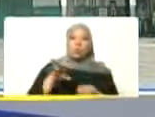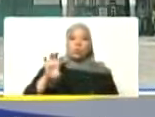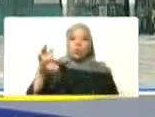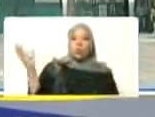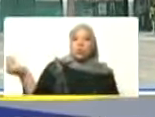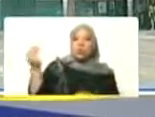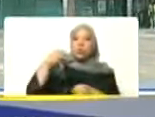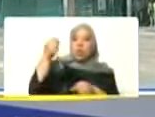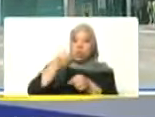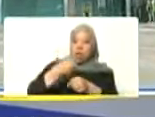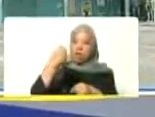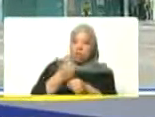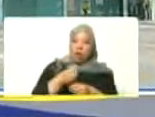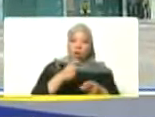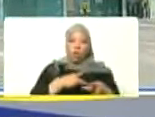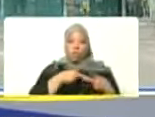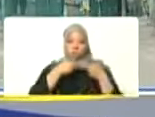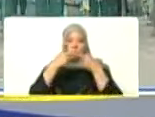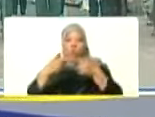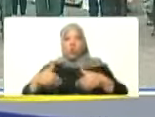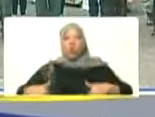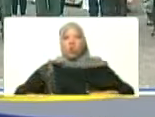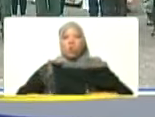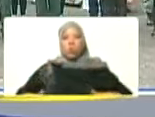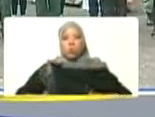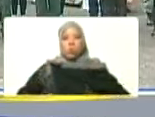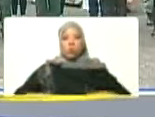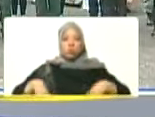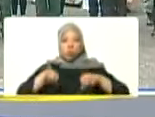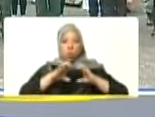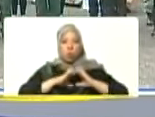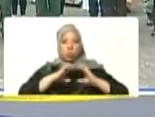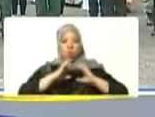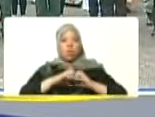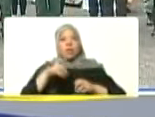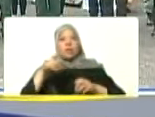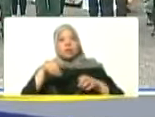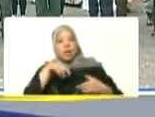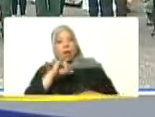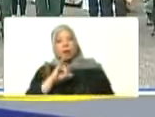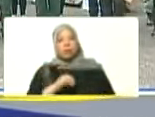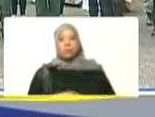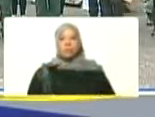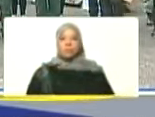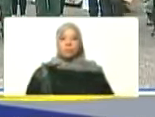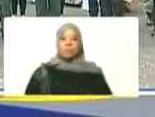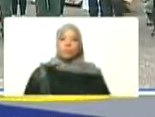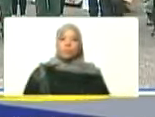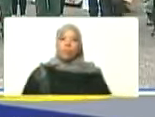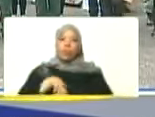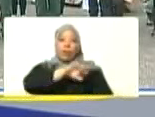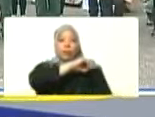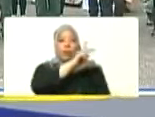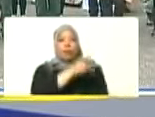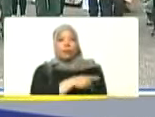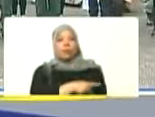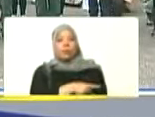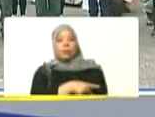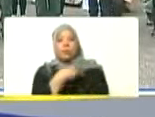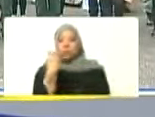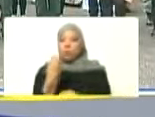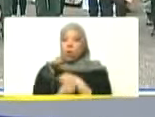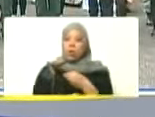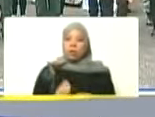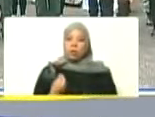sumando voluntades, sumando esfuerzos, componiéndole corazón, poniéndole cariño. Y la Fuerza Armada, yo sé lo que está allí,